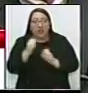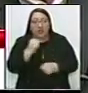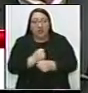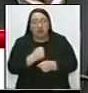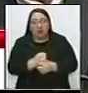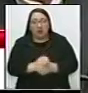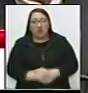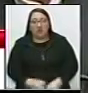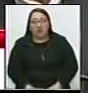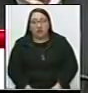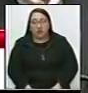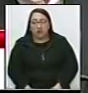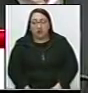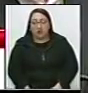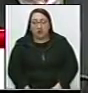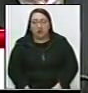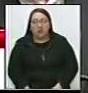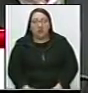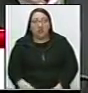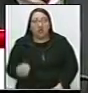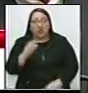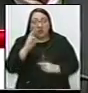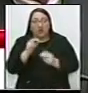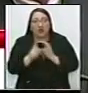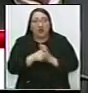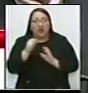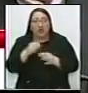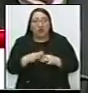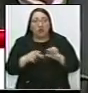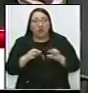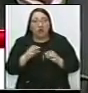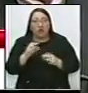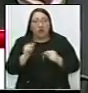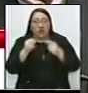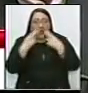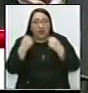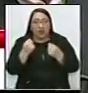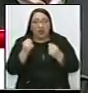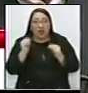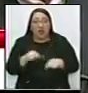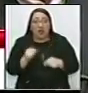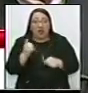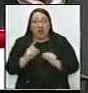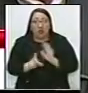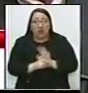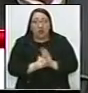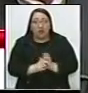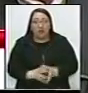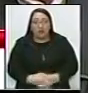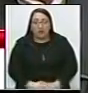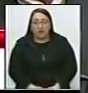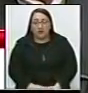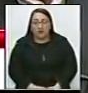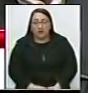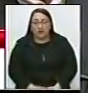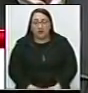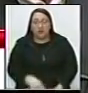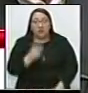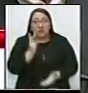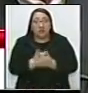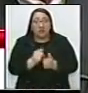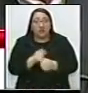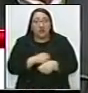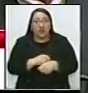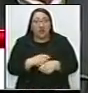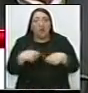laborales y ambientales y que no respetan los derechos de los pueblos indígenas. Aquí hay una ley de prohibición progresiva